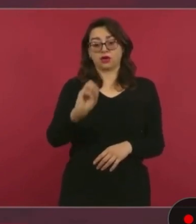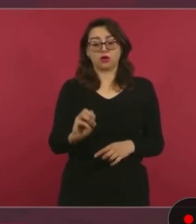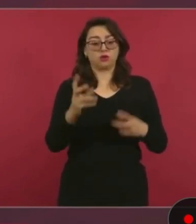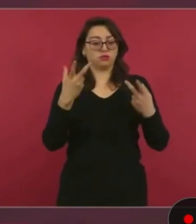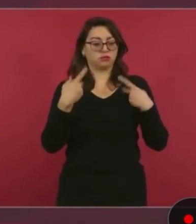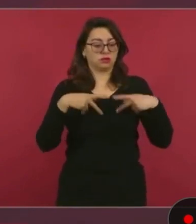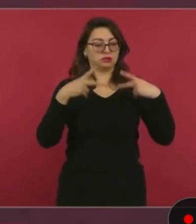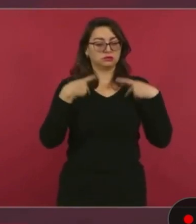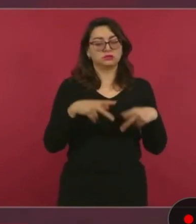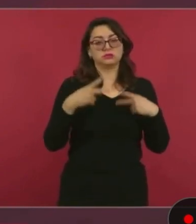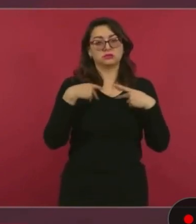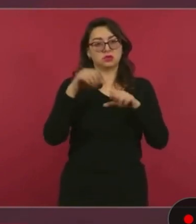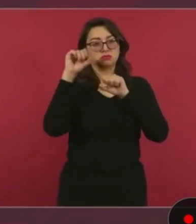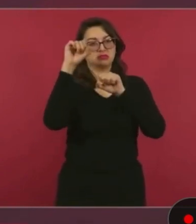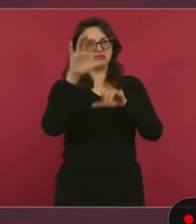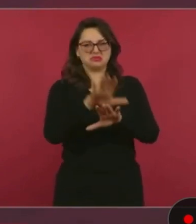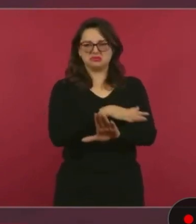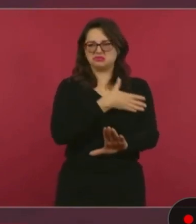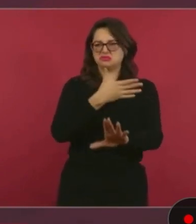Cosío,